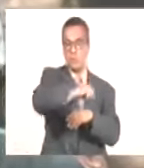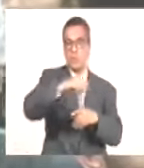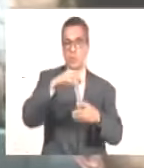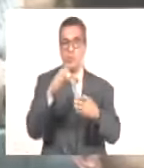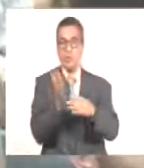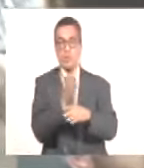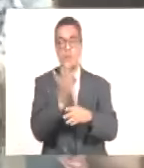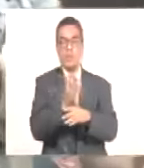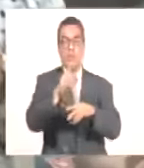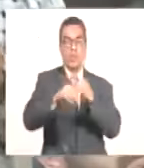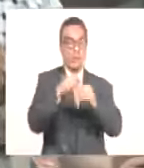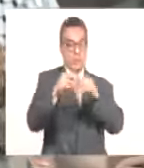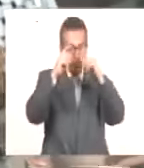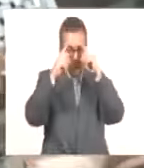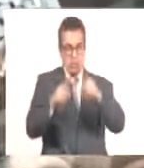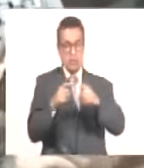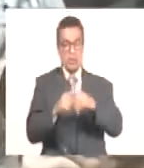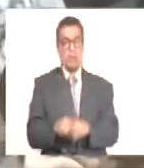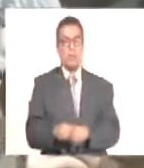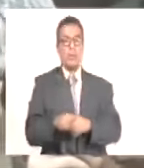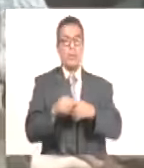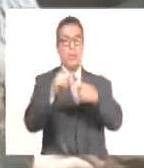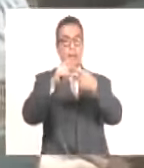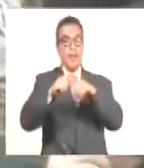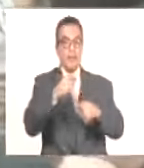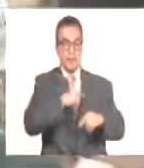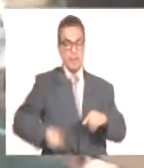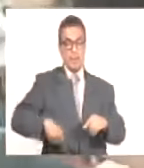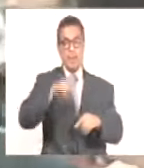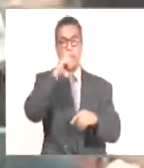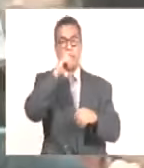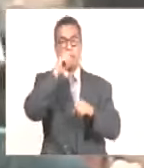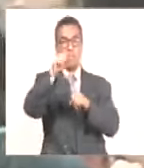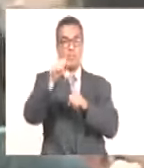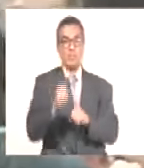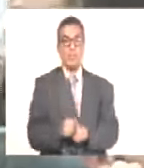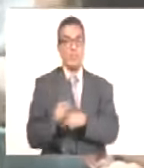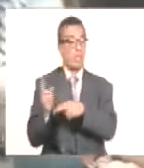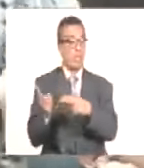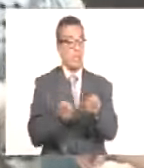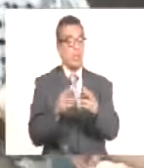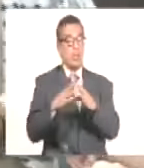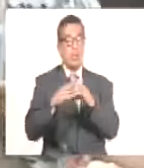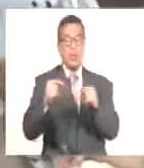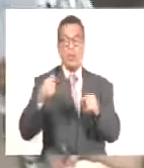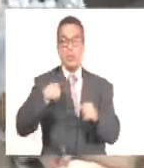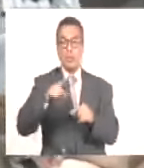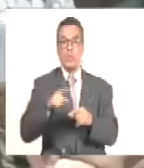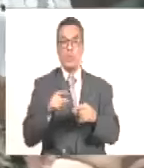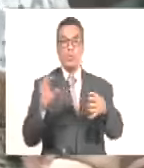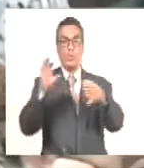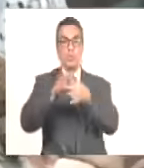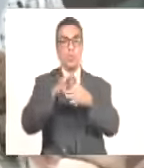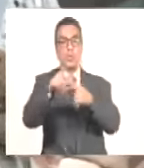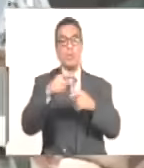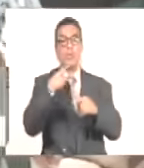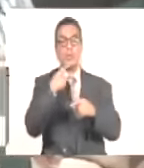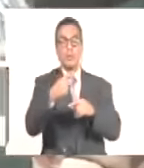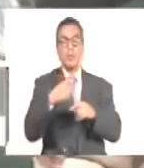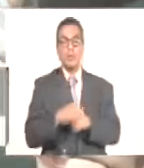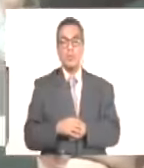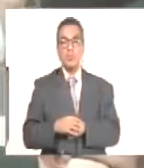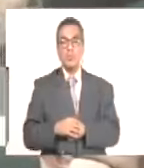ese dictamen. Por eso, citando al presidente Nicolás Maduro e invitándonos a todos y a todas a ser parte de ese